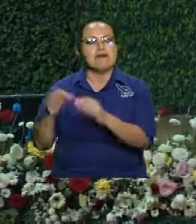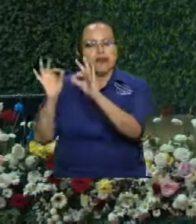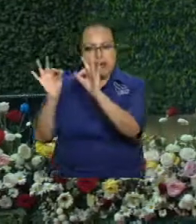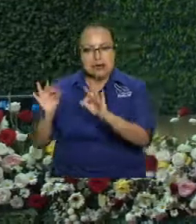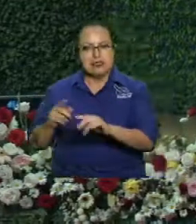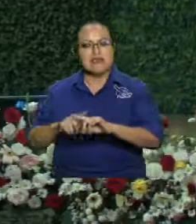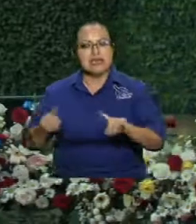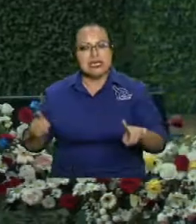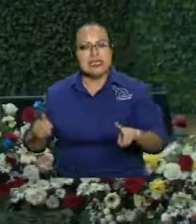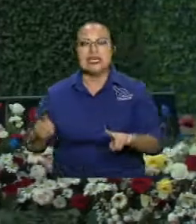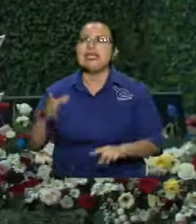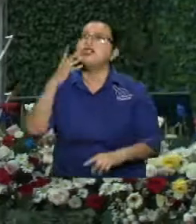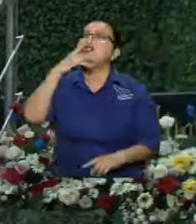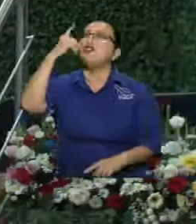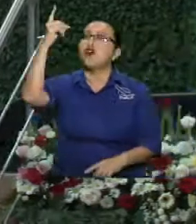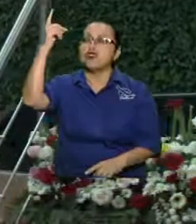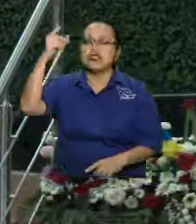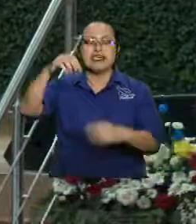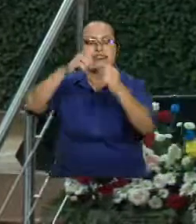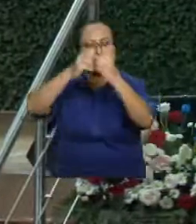tuvo que derrumbar.